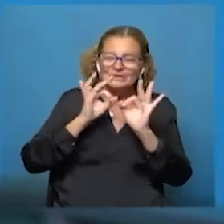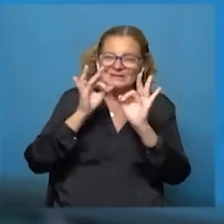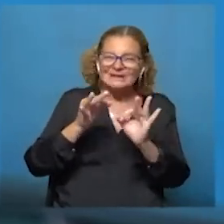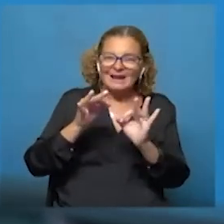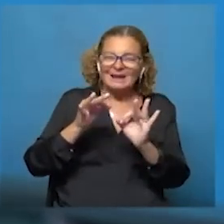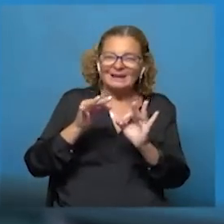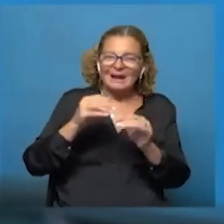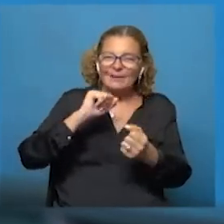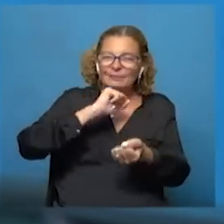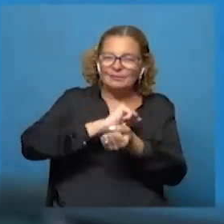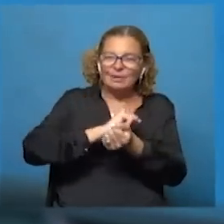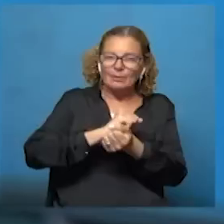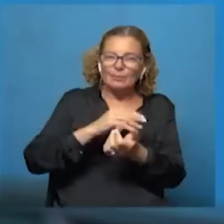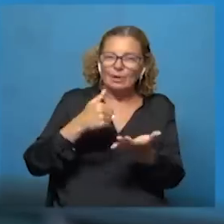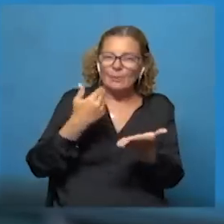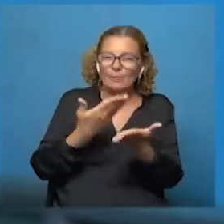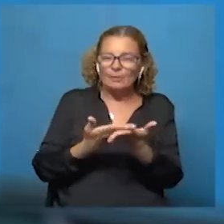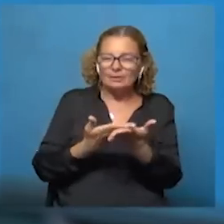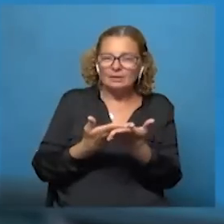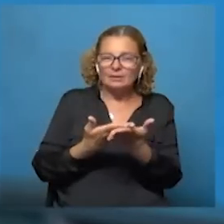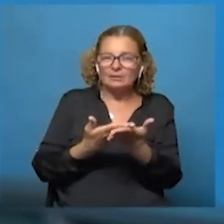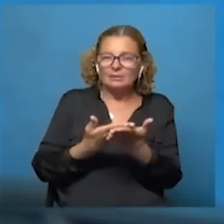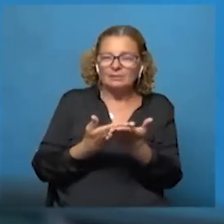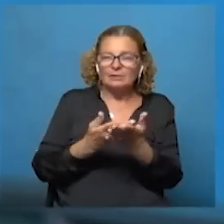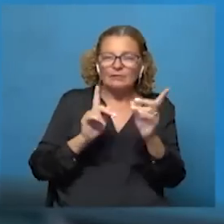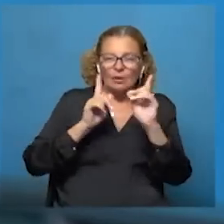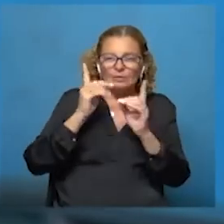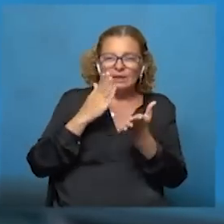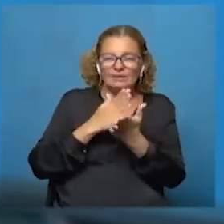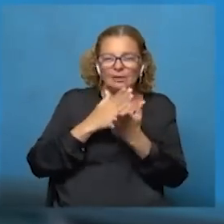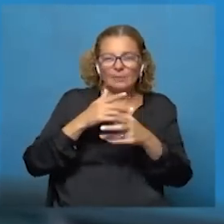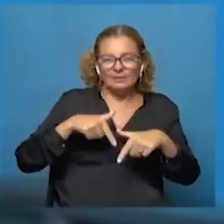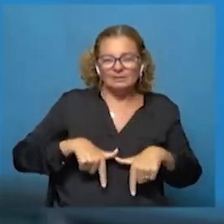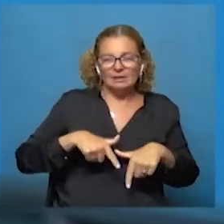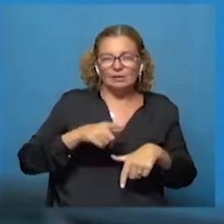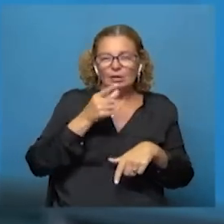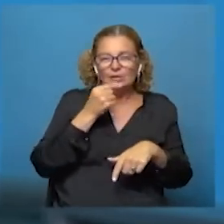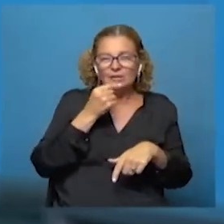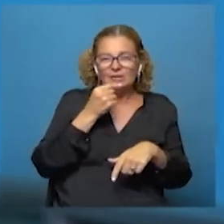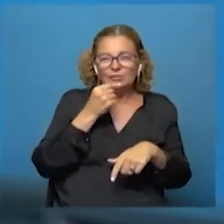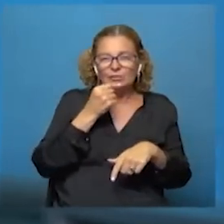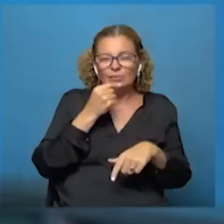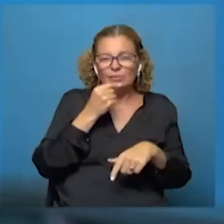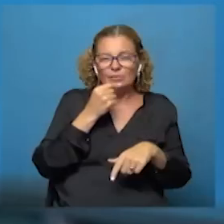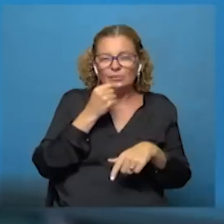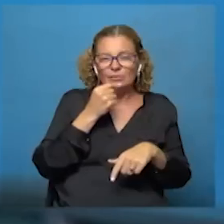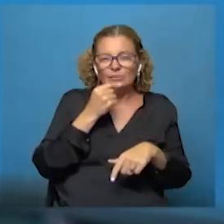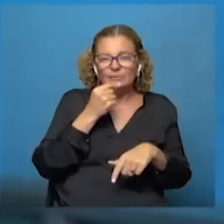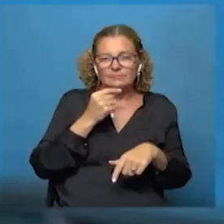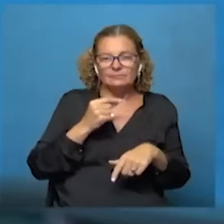pudiéramos ingresarlas a una propuesta que estuvo Suprema Corte facultad de derecho ministerio interior que el responsable era yo